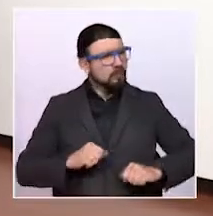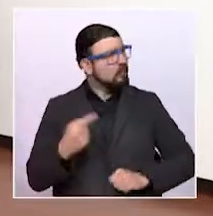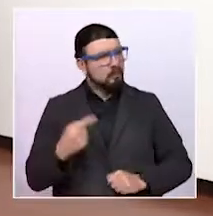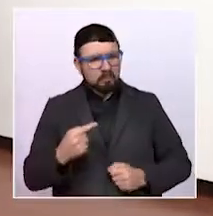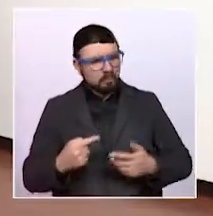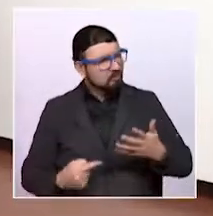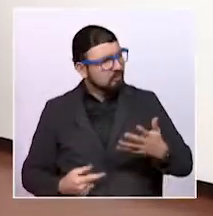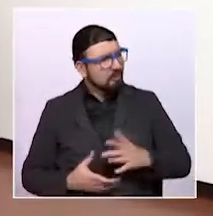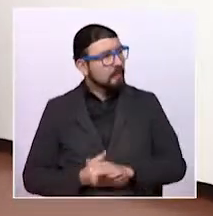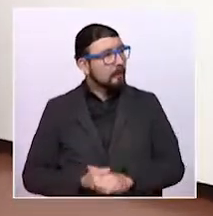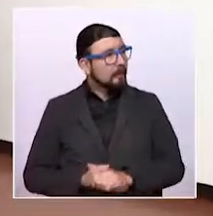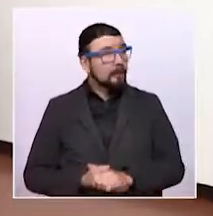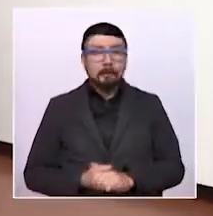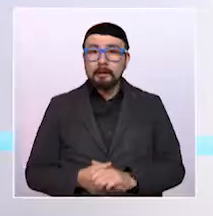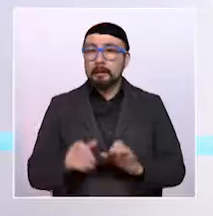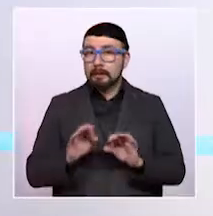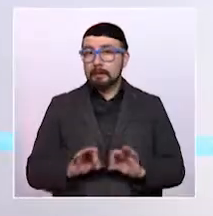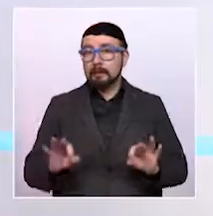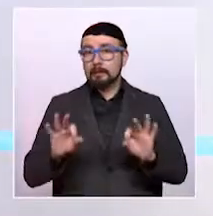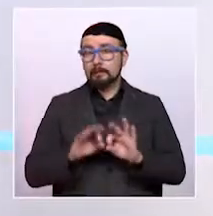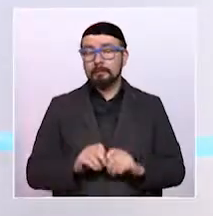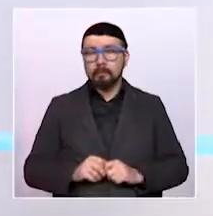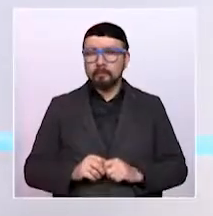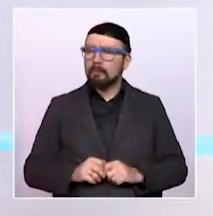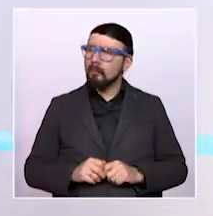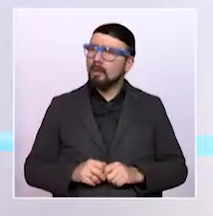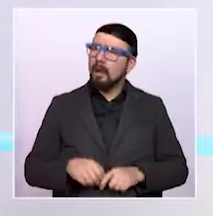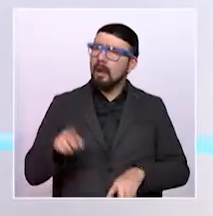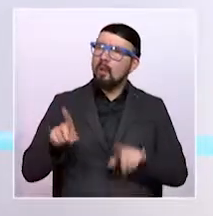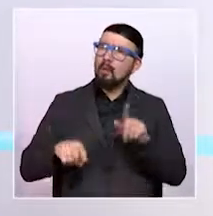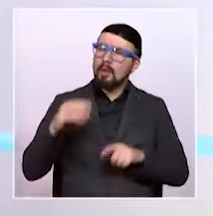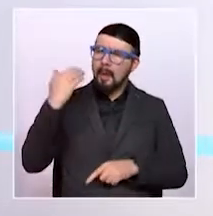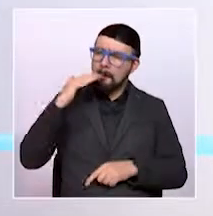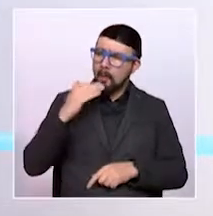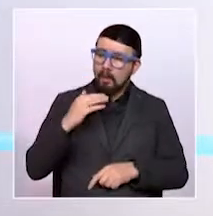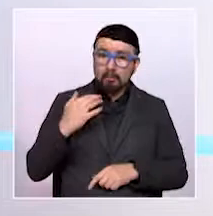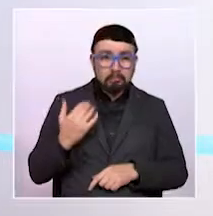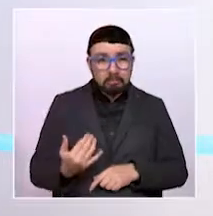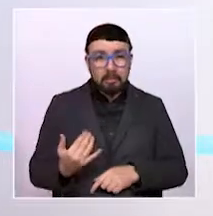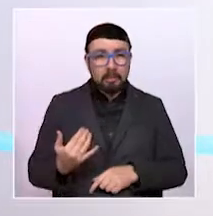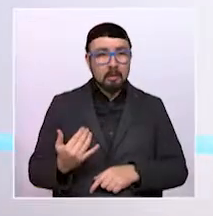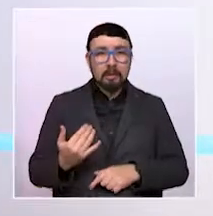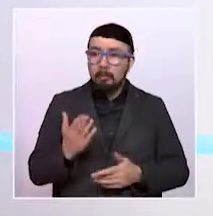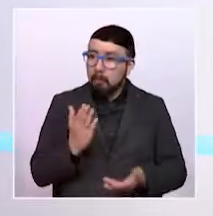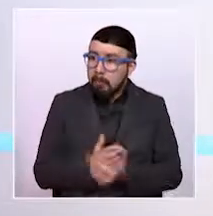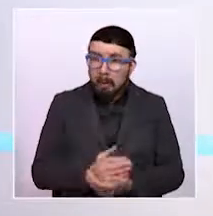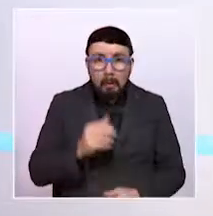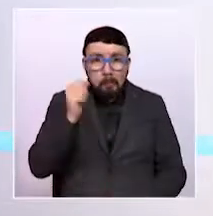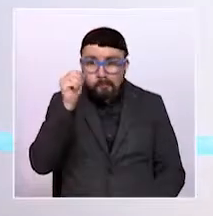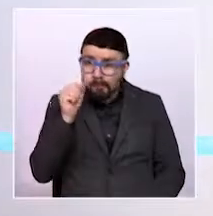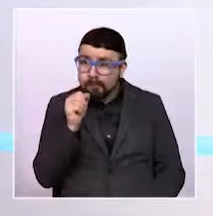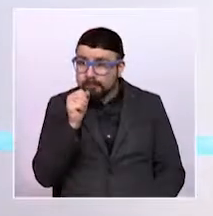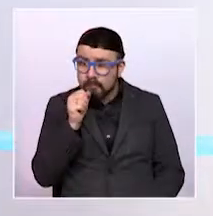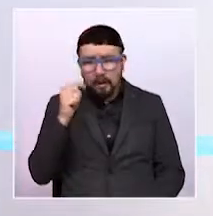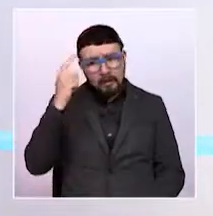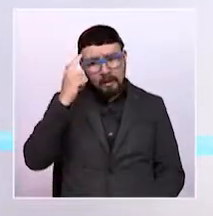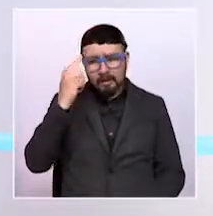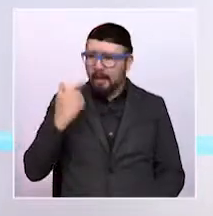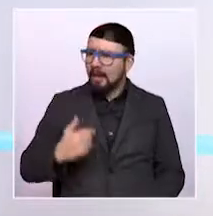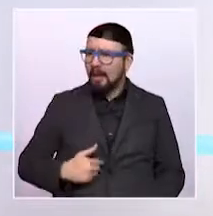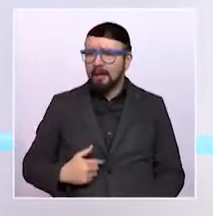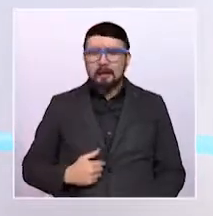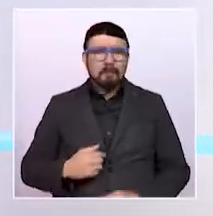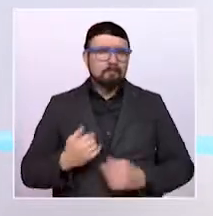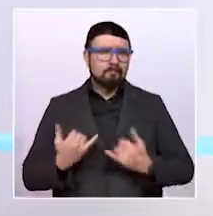importante porque muchos pacientes se dan cuenta que están en embarazo y que su peso no es el ideal para el momento del